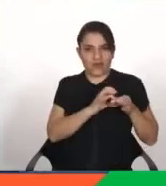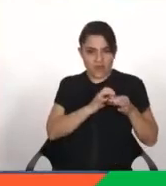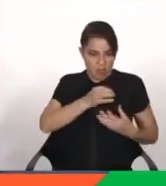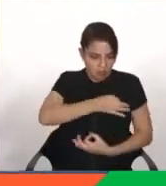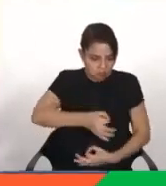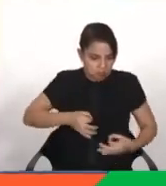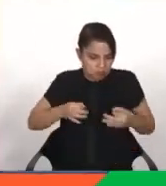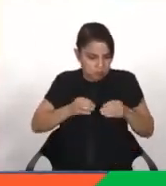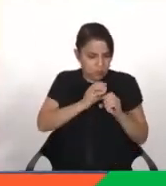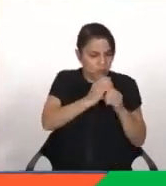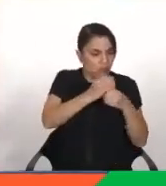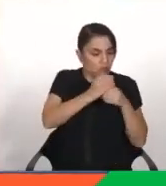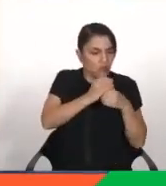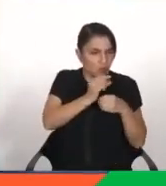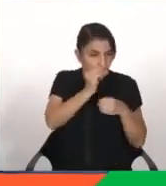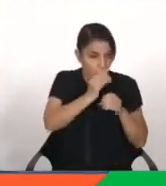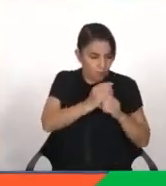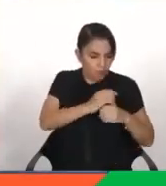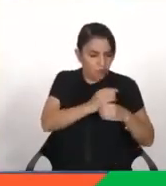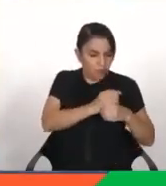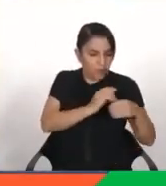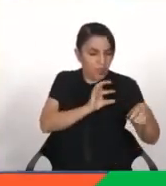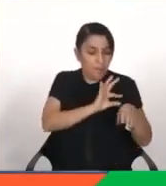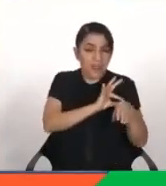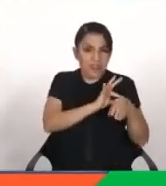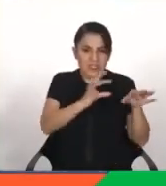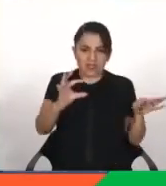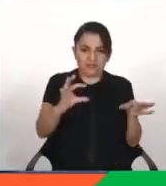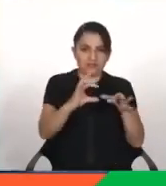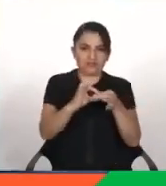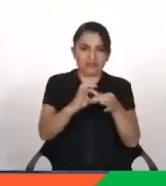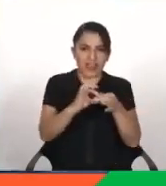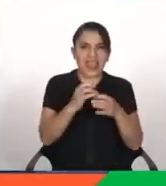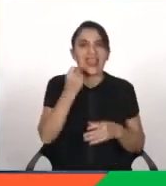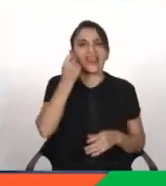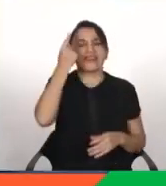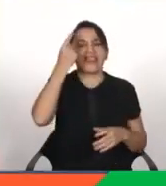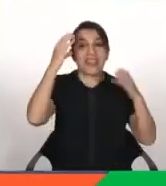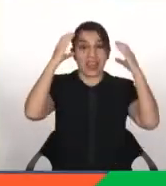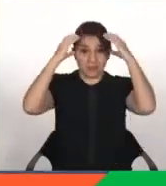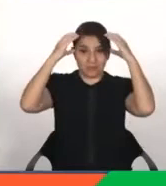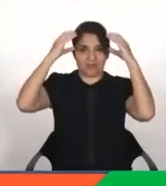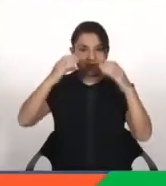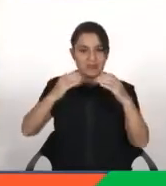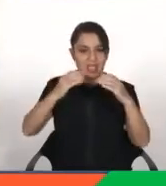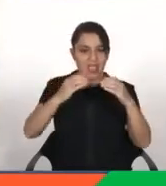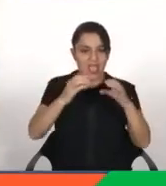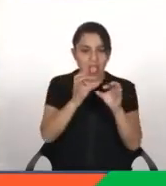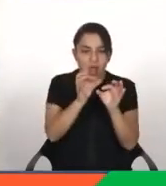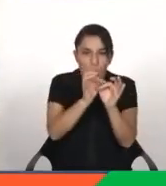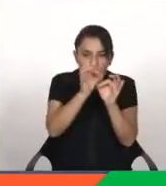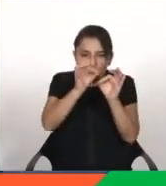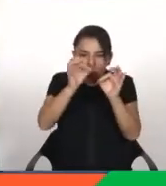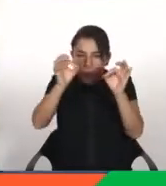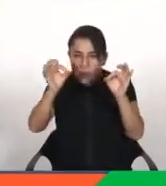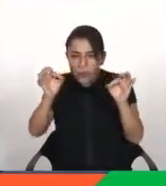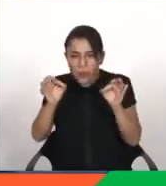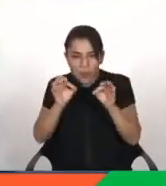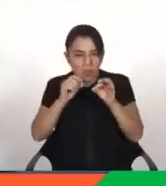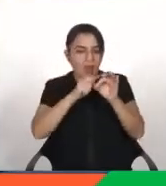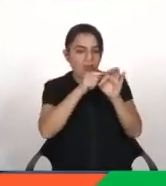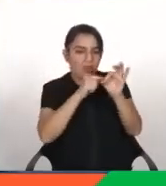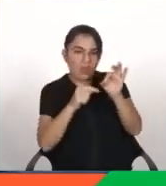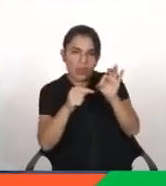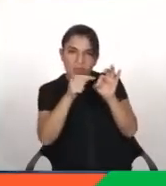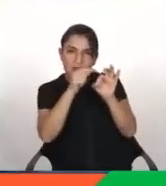claro, es muy importante para entender cómo funciona todas esas conexiones que tenemos en el cerebro, pues cómo funciona una neurona concreta, ¿no? O sea, ¿qué es un